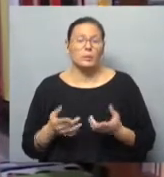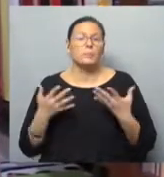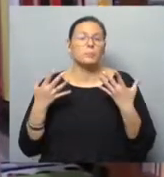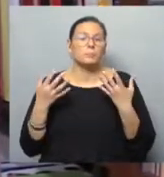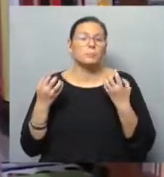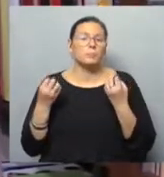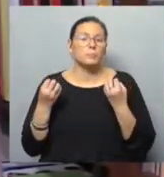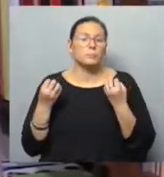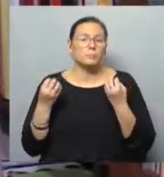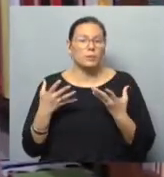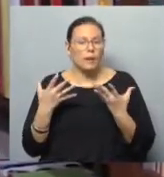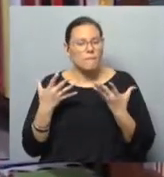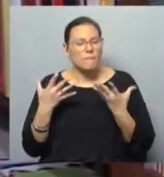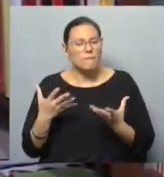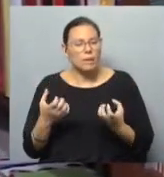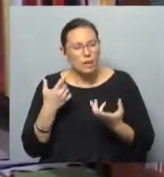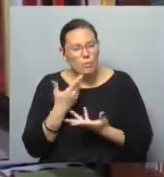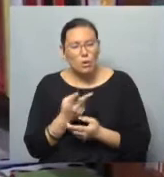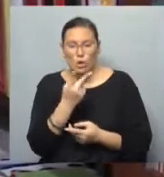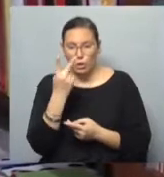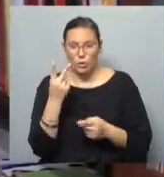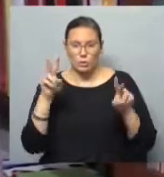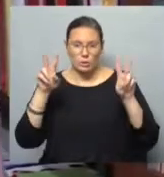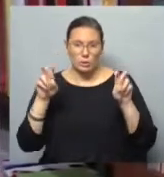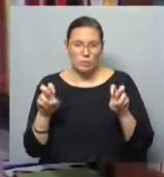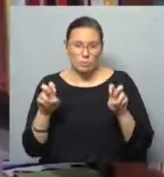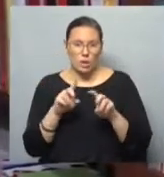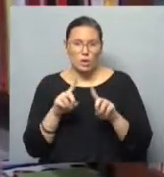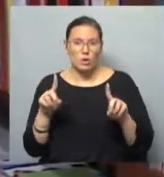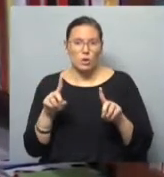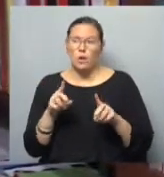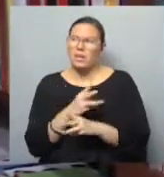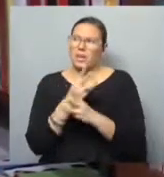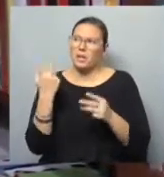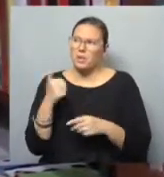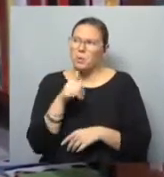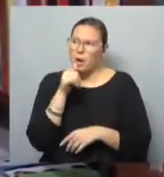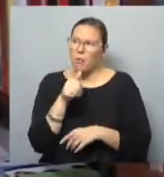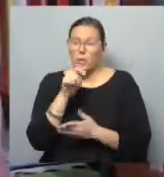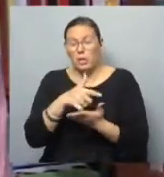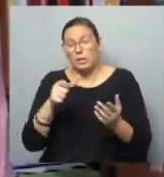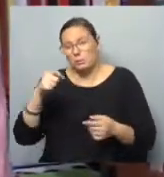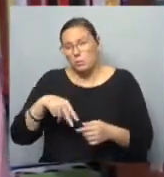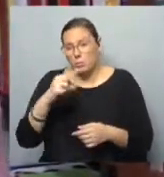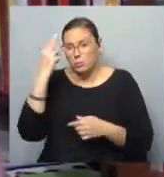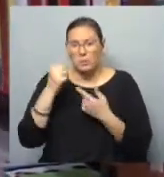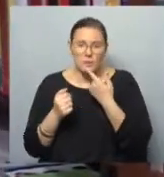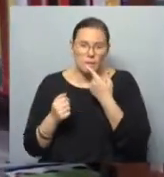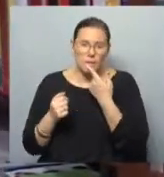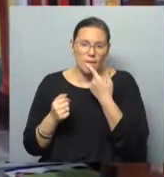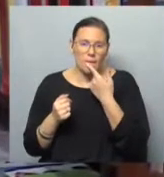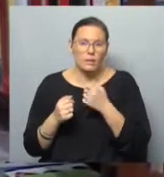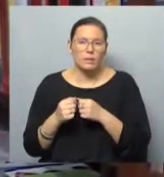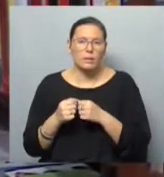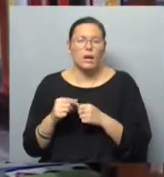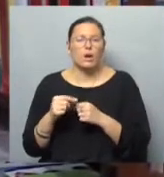porque quería plantear dos temas que no aparecen en general, por lo menos en la literatura uruguaya, que son